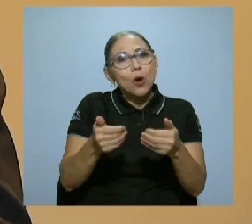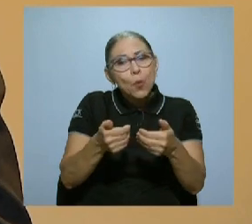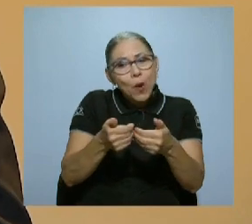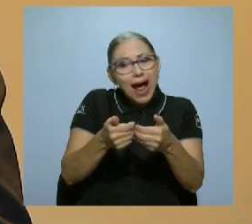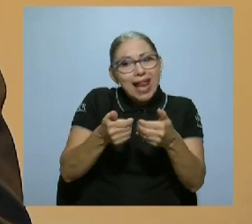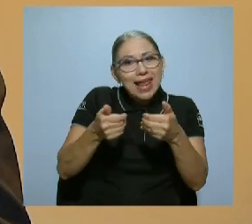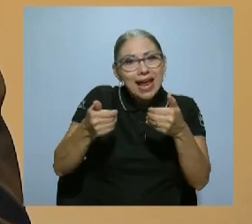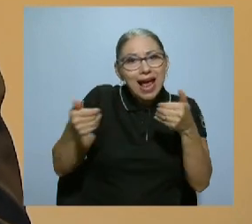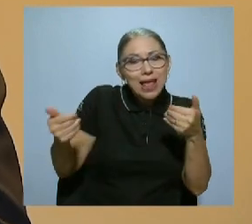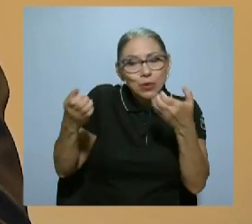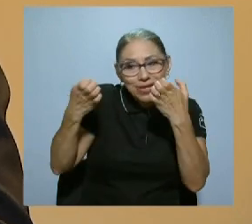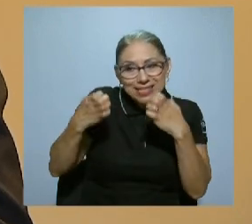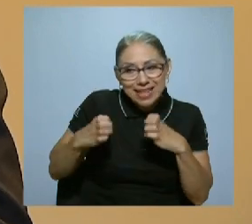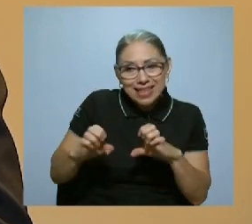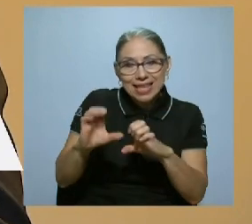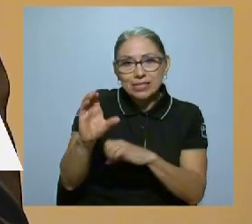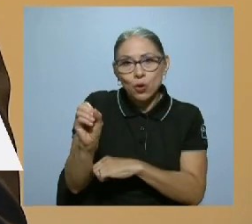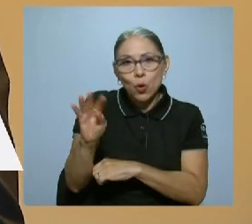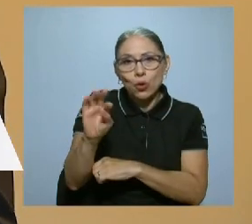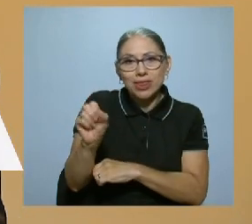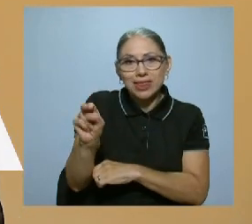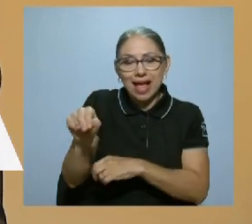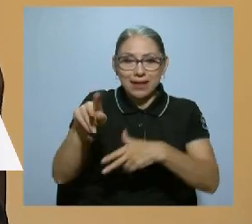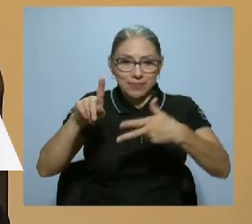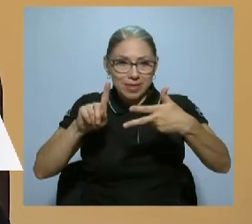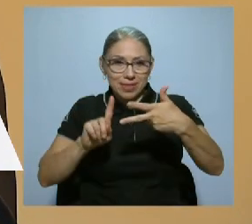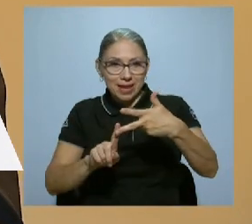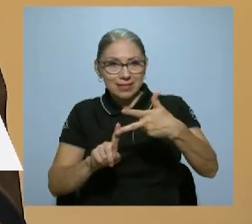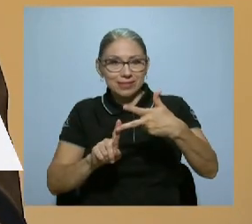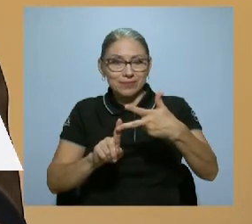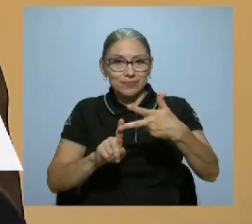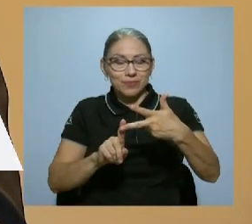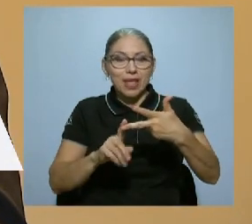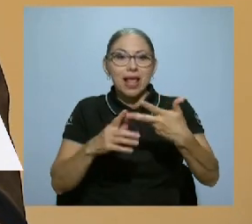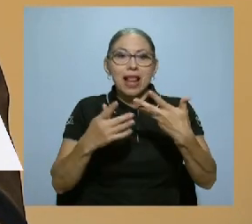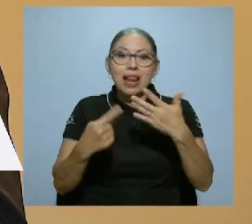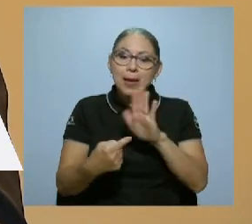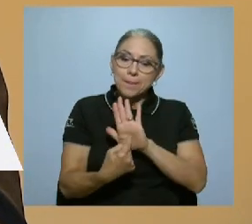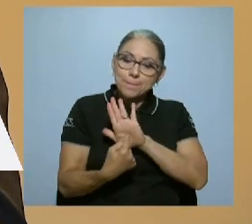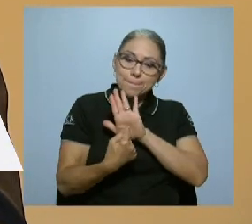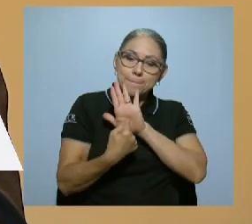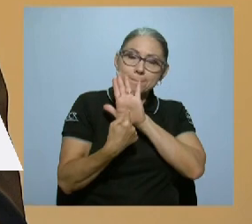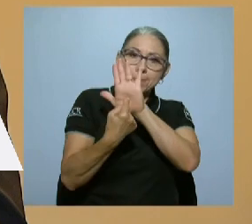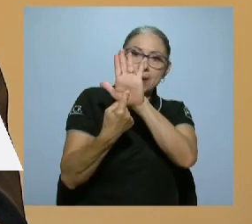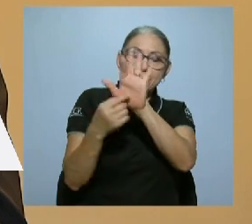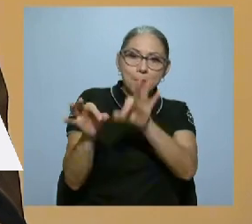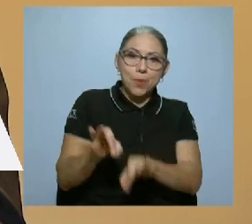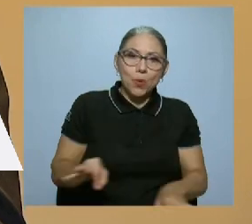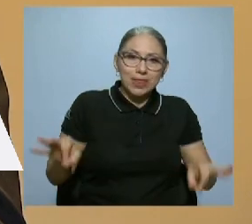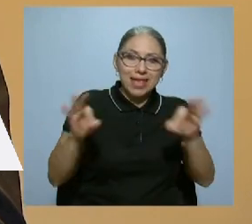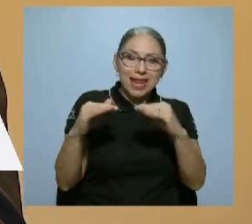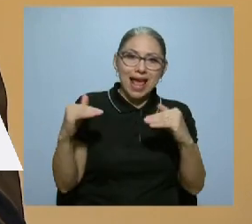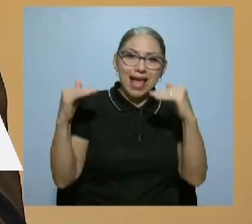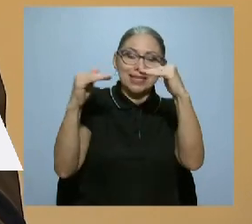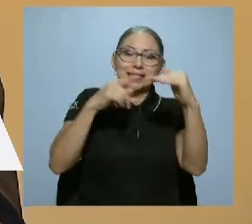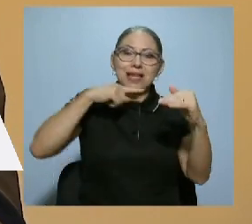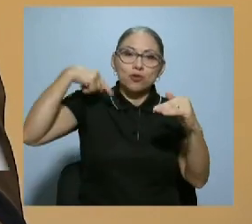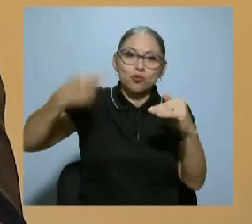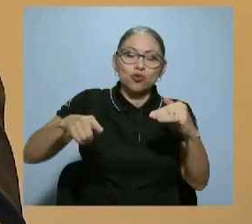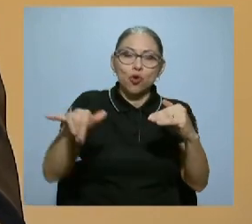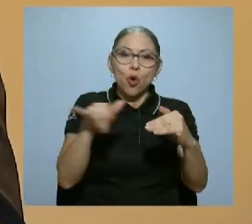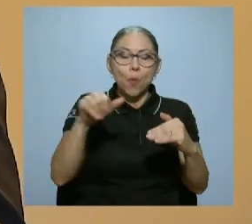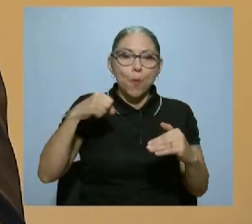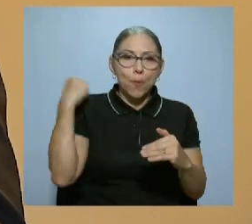OTAN. Y tres, la preponderancia e importancia de Rusia como el poder